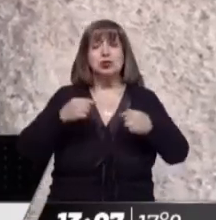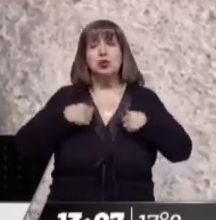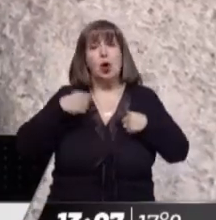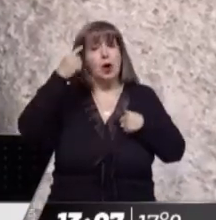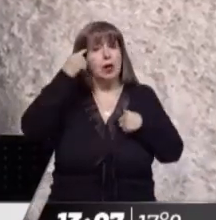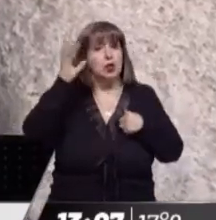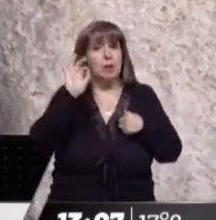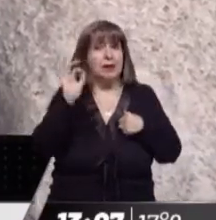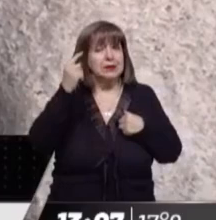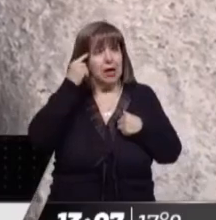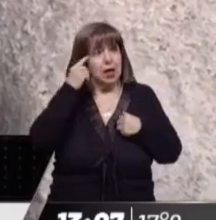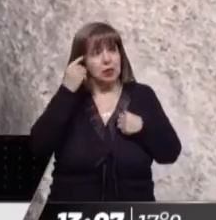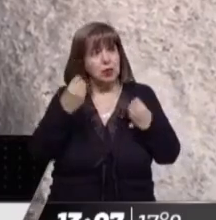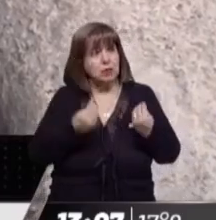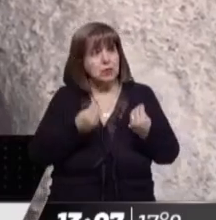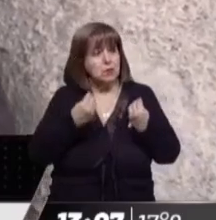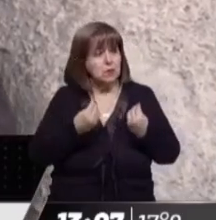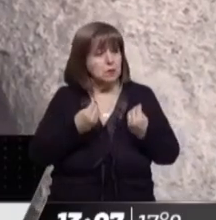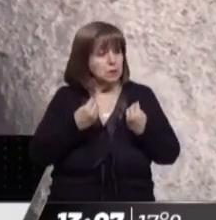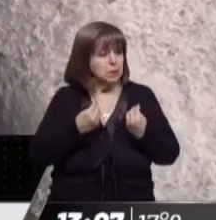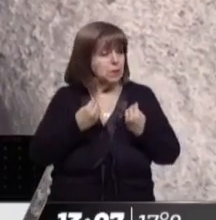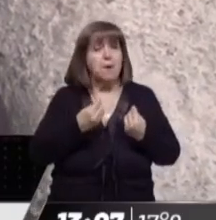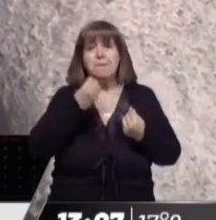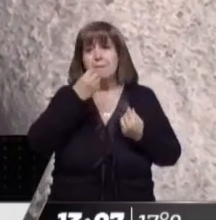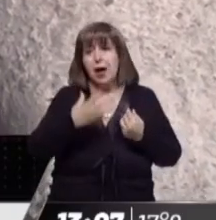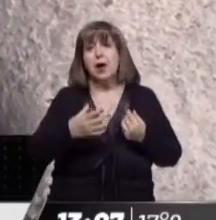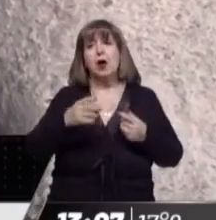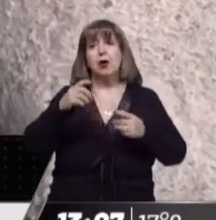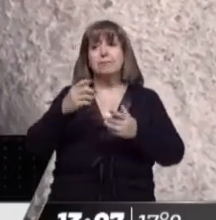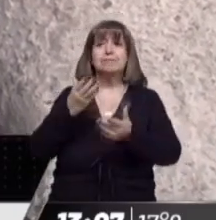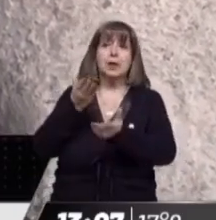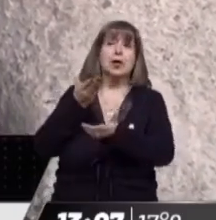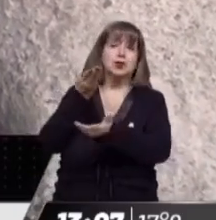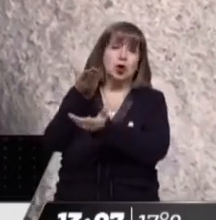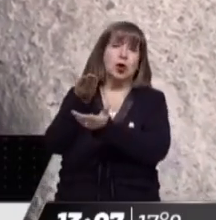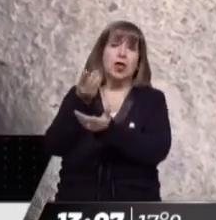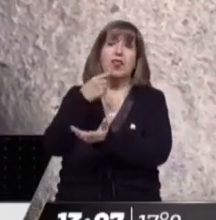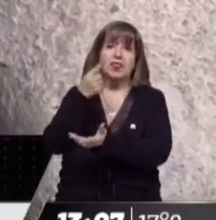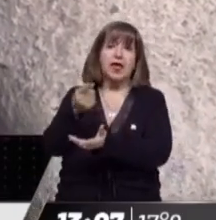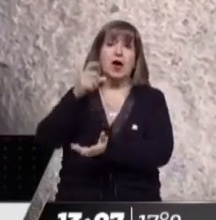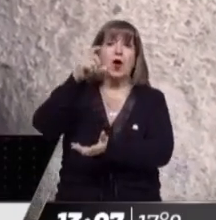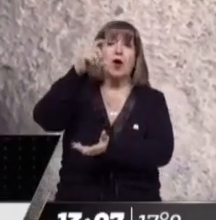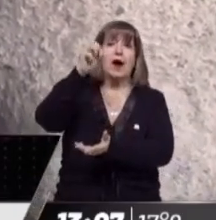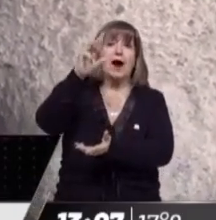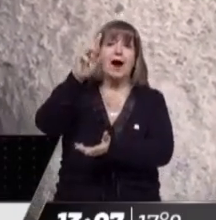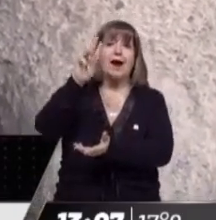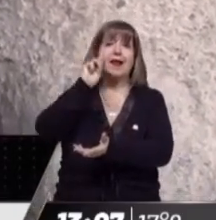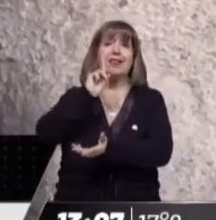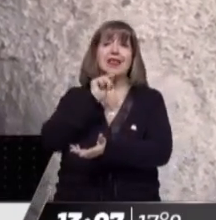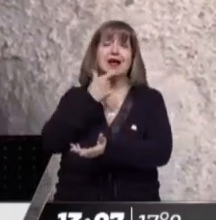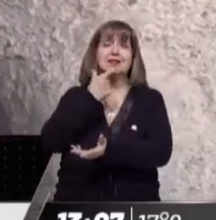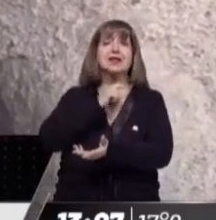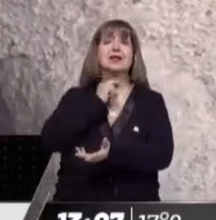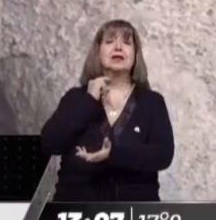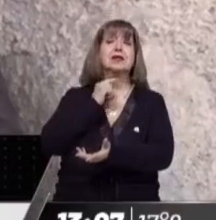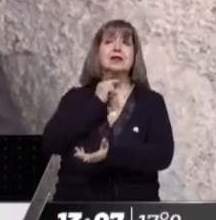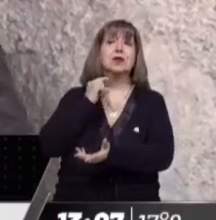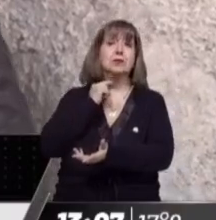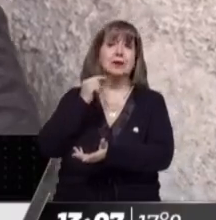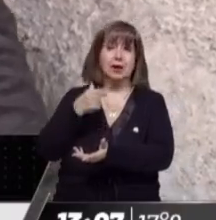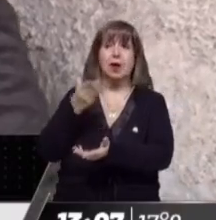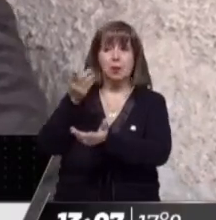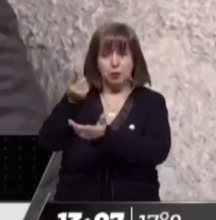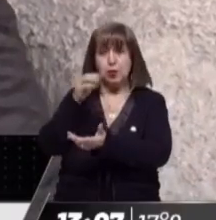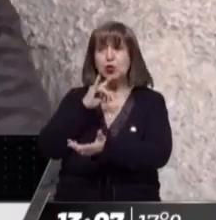hablando con el ha pedido s estoy hablando que ellos mismos entreguen la leche para yo no hacerme responsable de